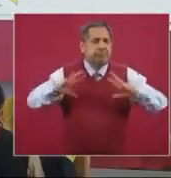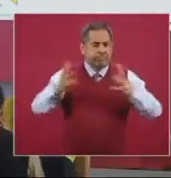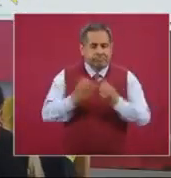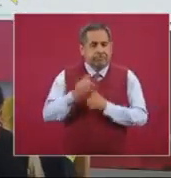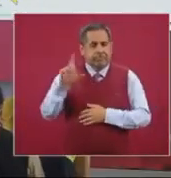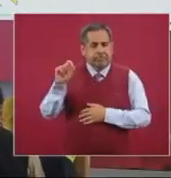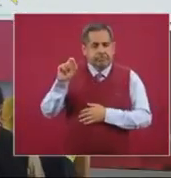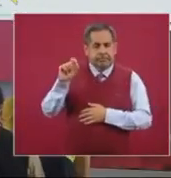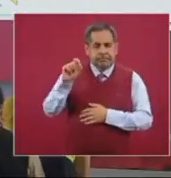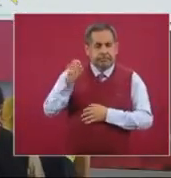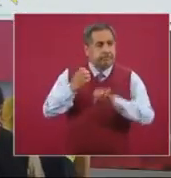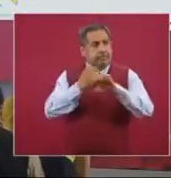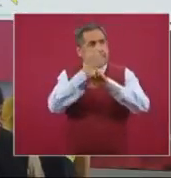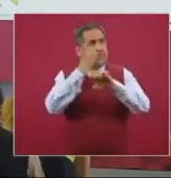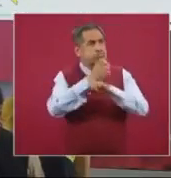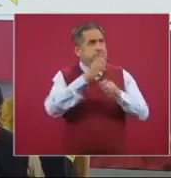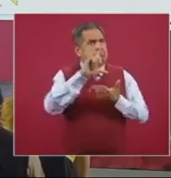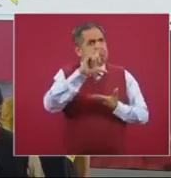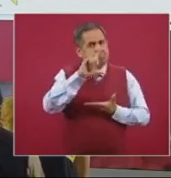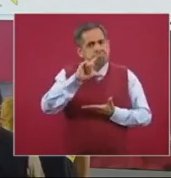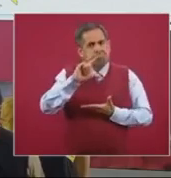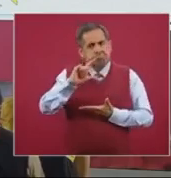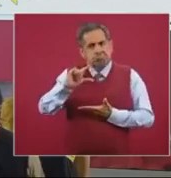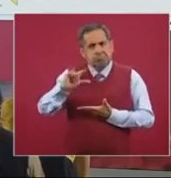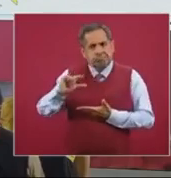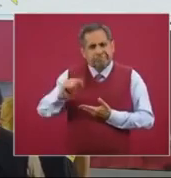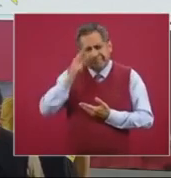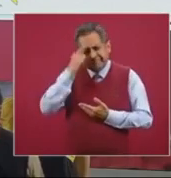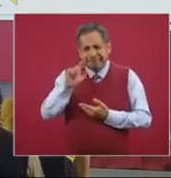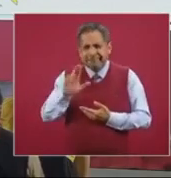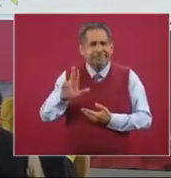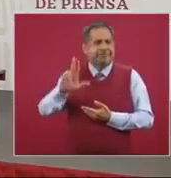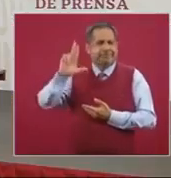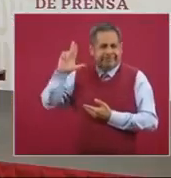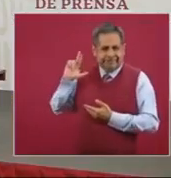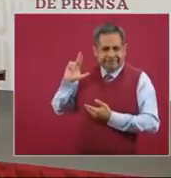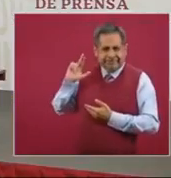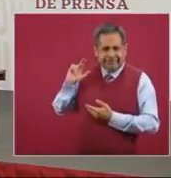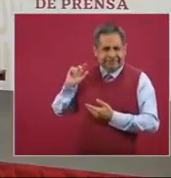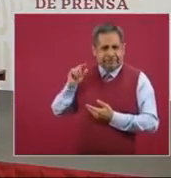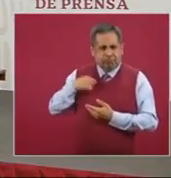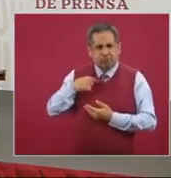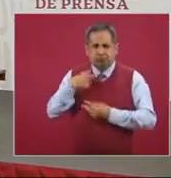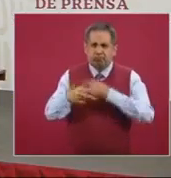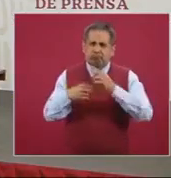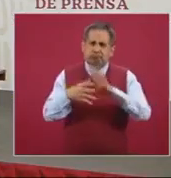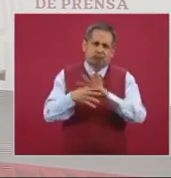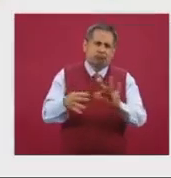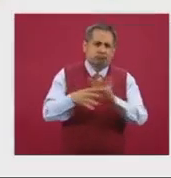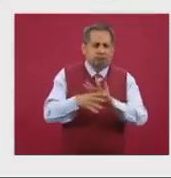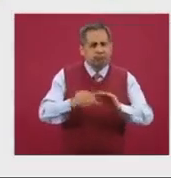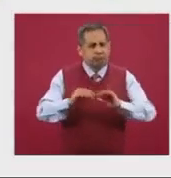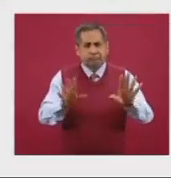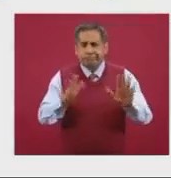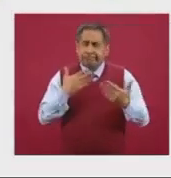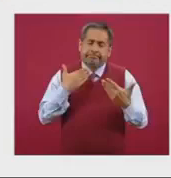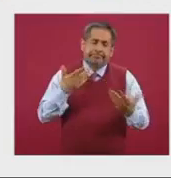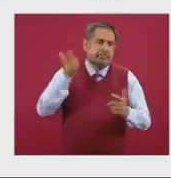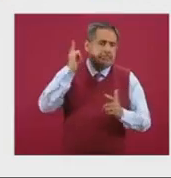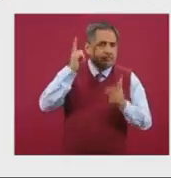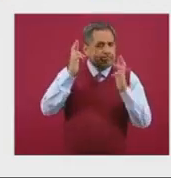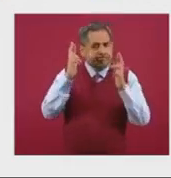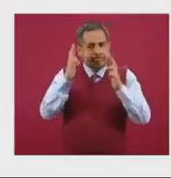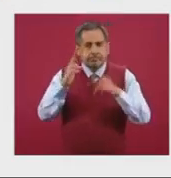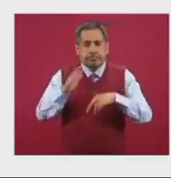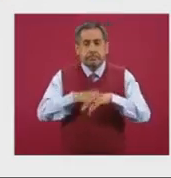entidades federativas tienen una curva epidémica a la baja, como lo presenté el martes reciente, y eso es muy esperanzador porque en